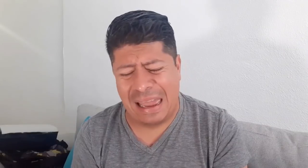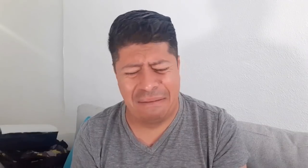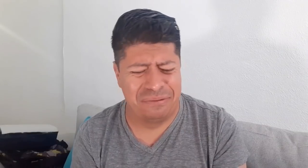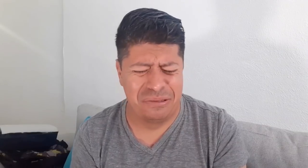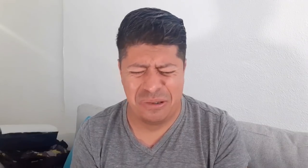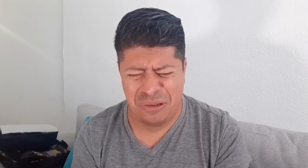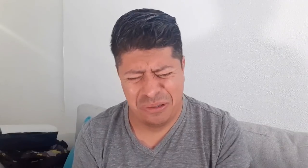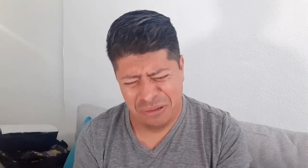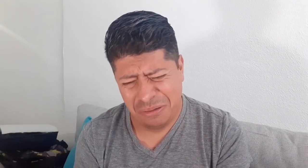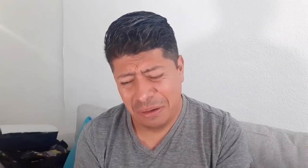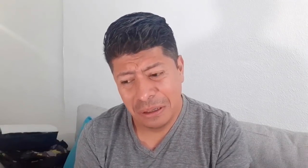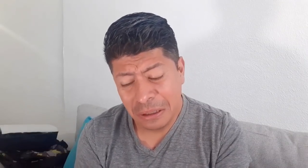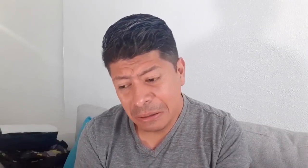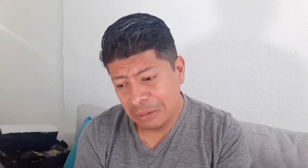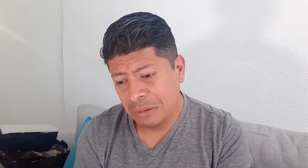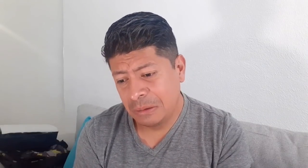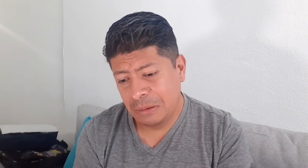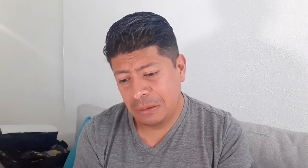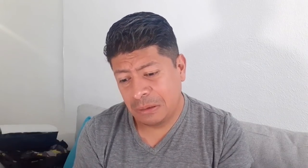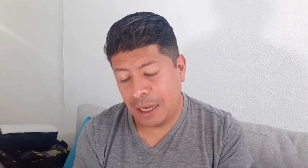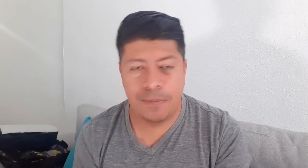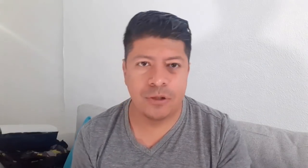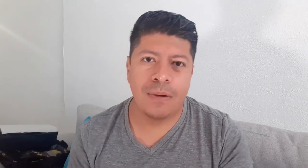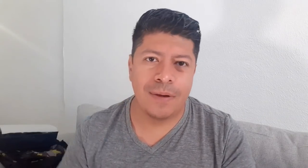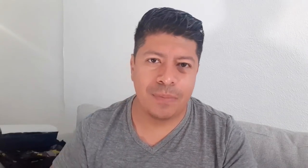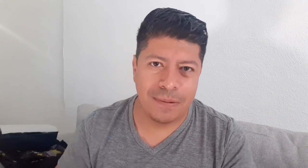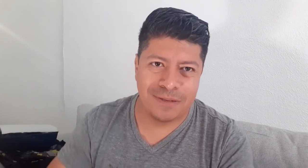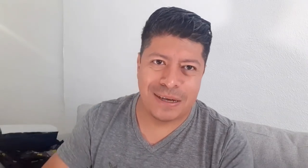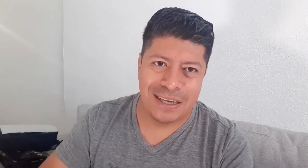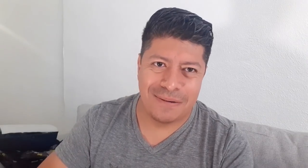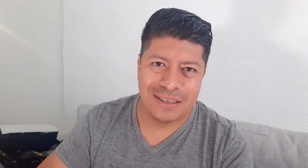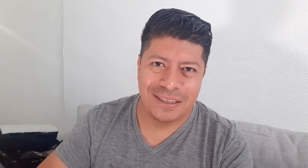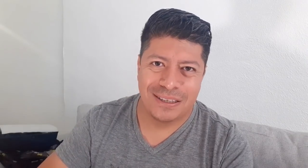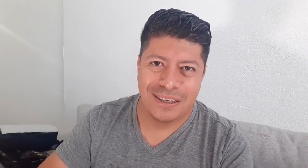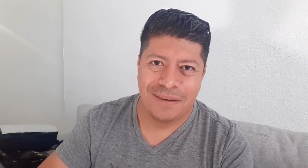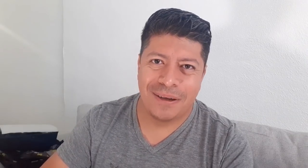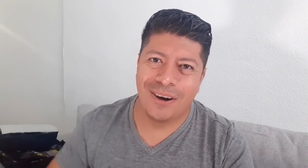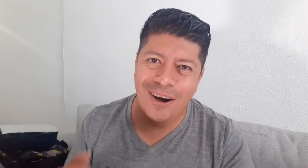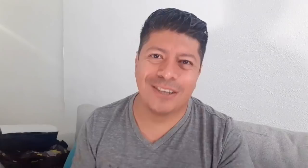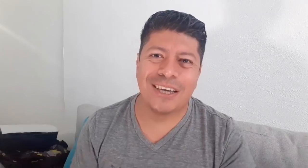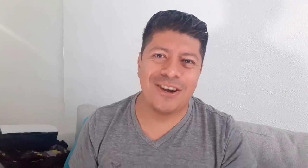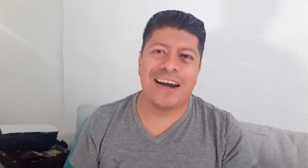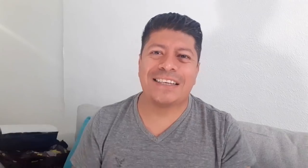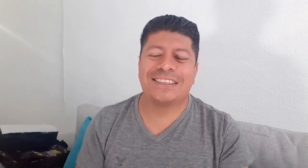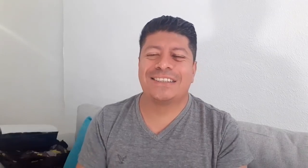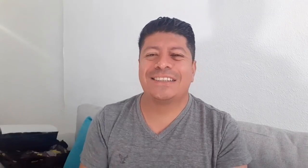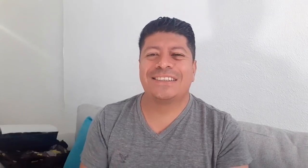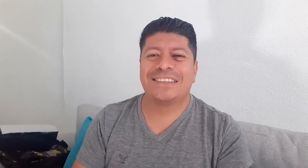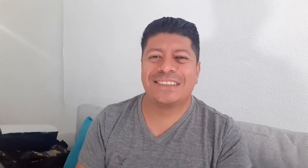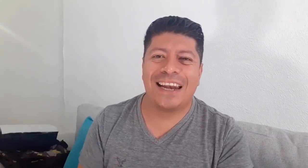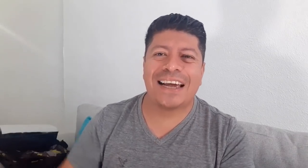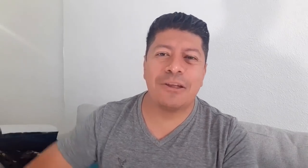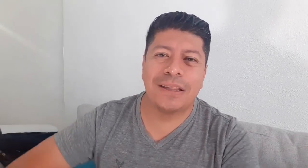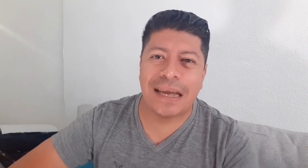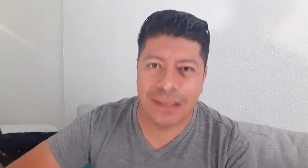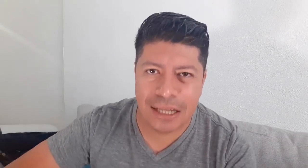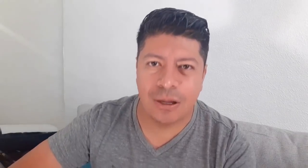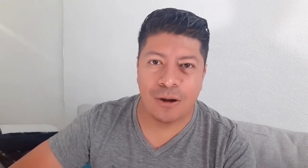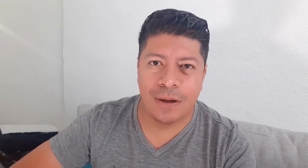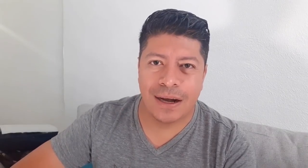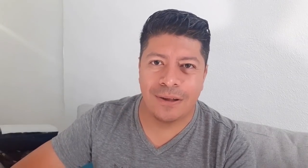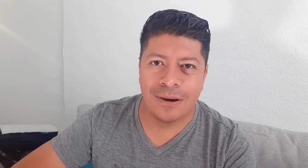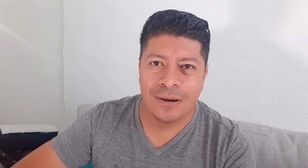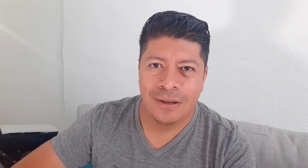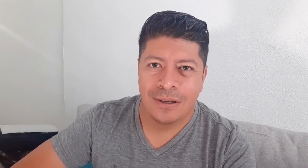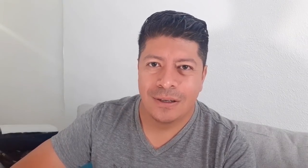el teléfono. Y pues no va a haber pruebas masivas. Pero, oh, señores, se le ha caído el teatrito